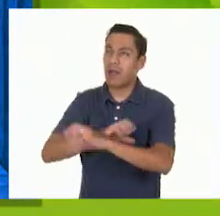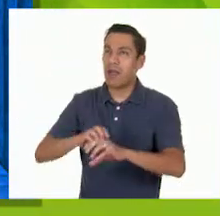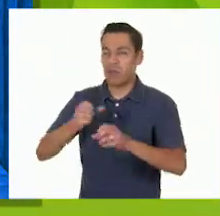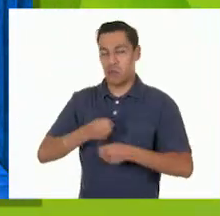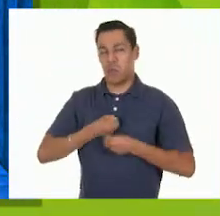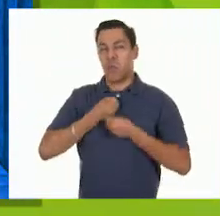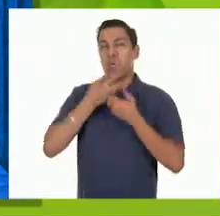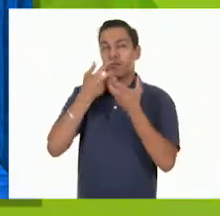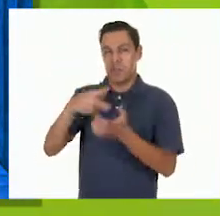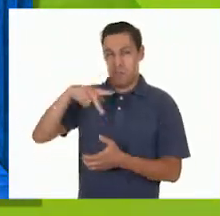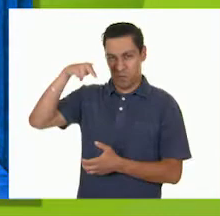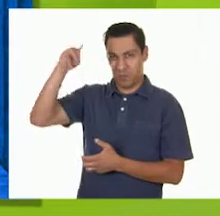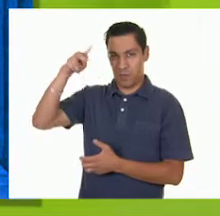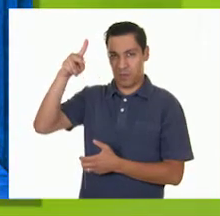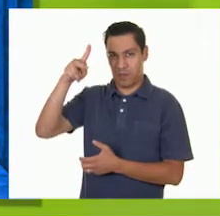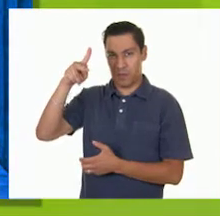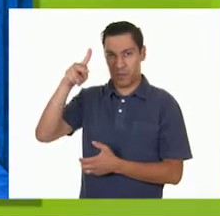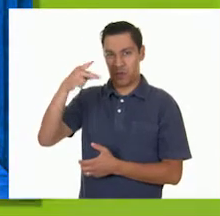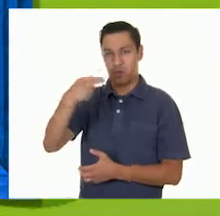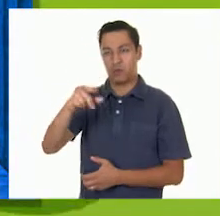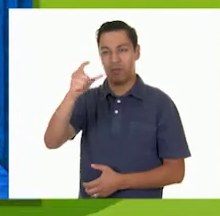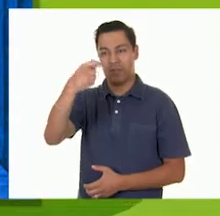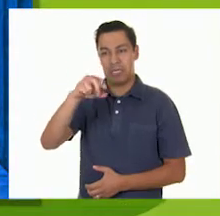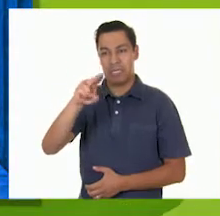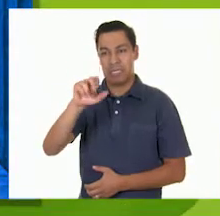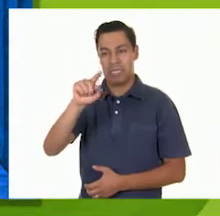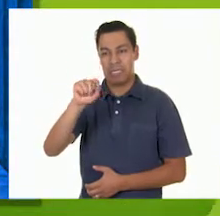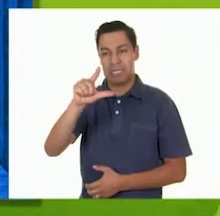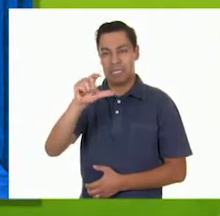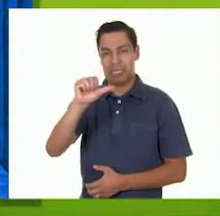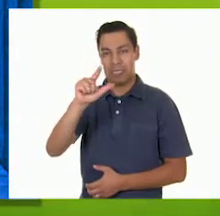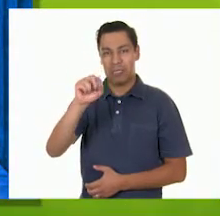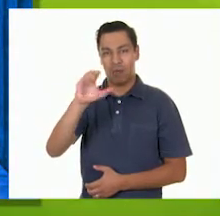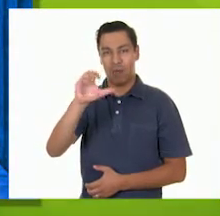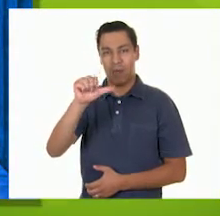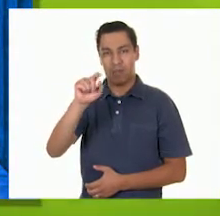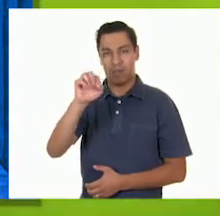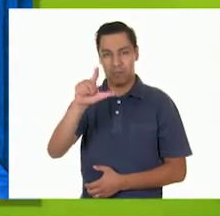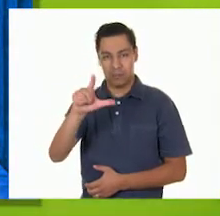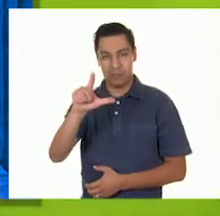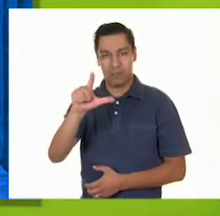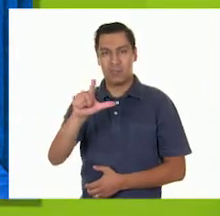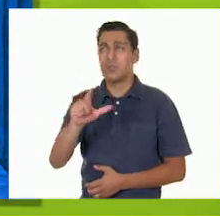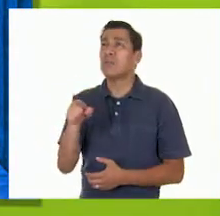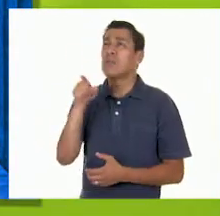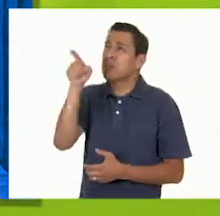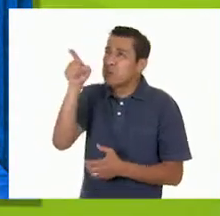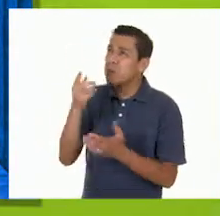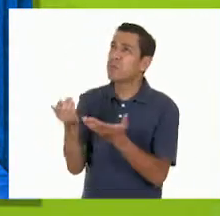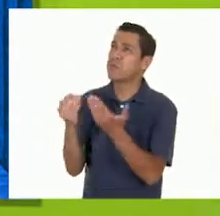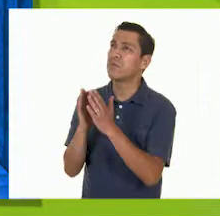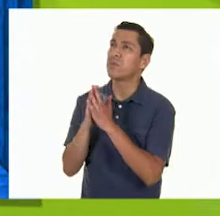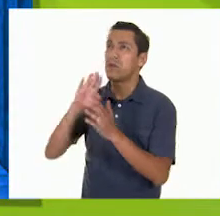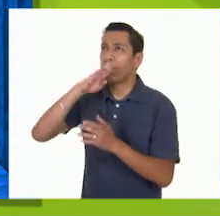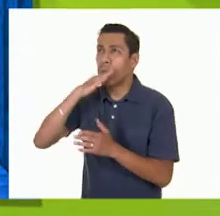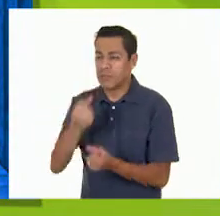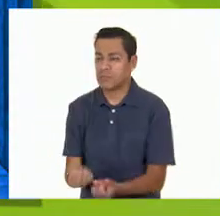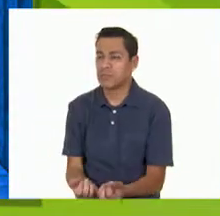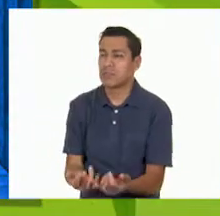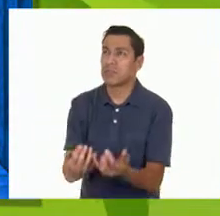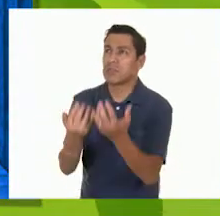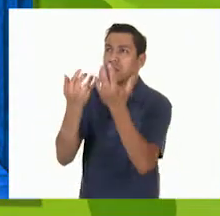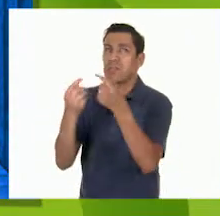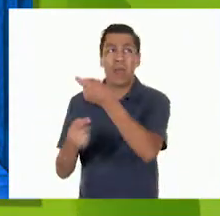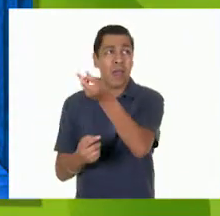poesía que saltó a traernos el maíz no han podido los dioses fuertes tú que eres